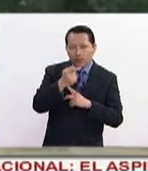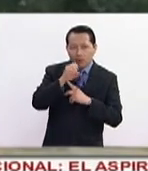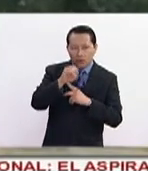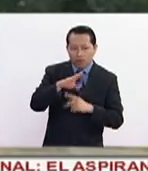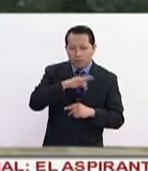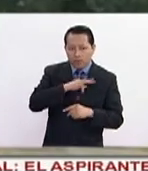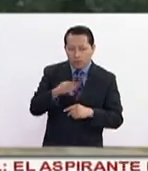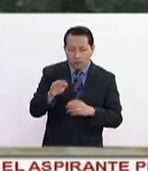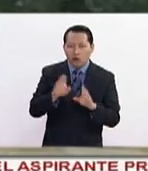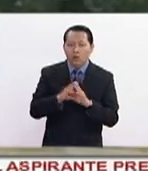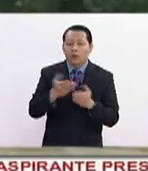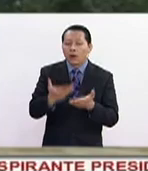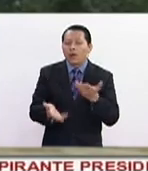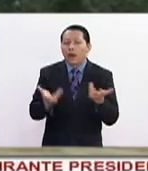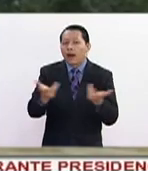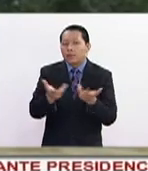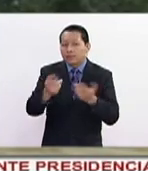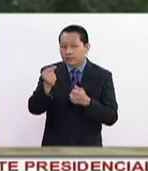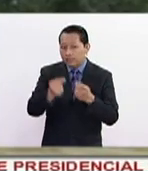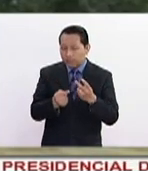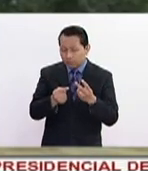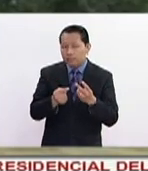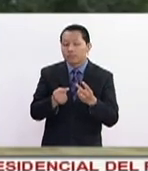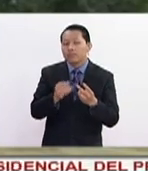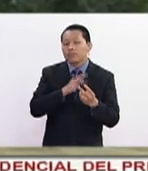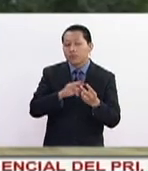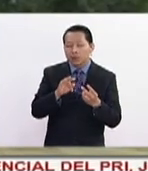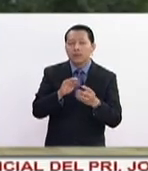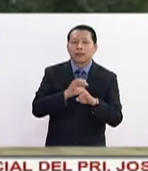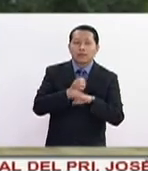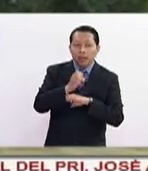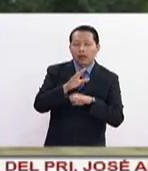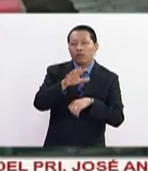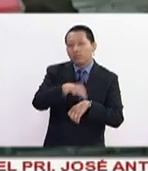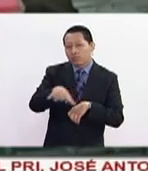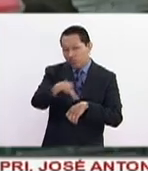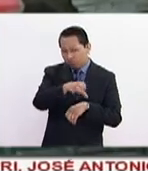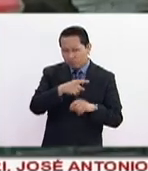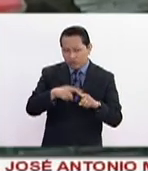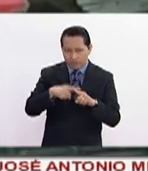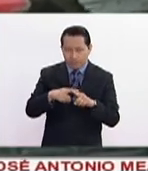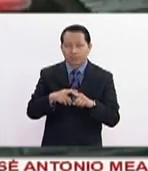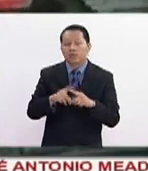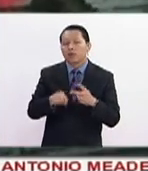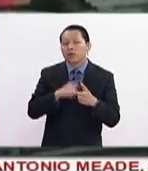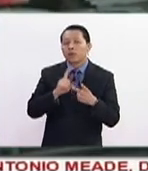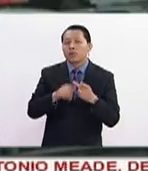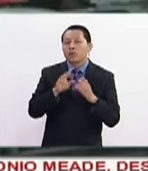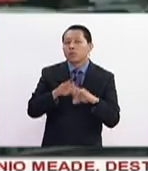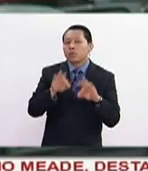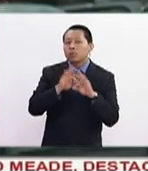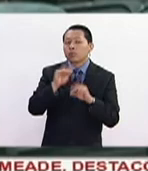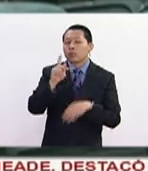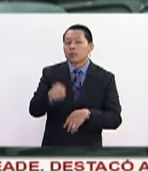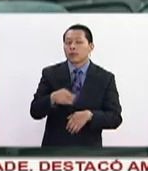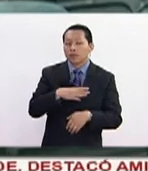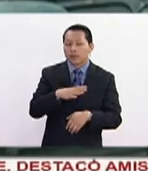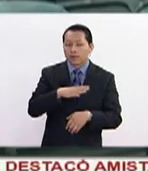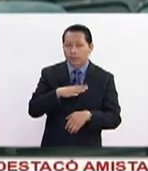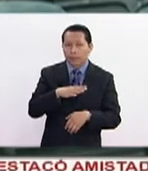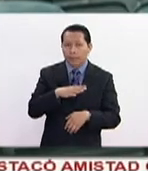que de gravedad supone un municipio o una entidad. Y número dos, y muy importante, de manera